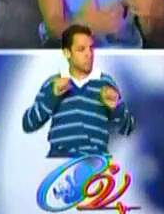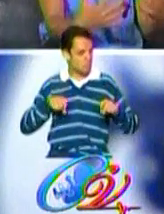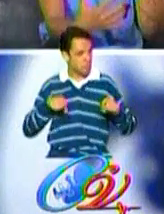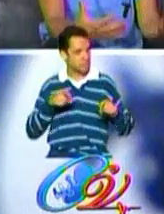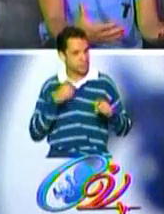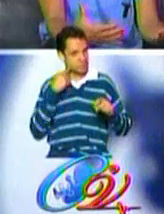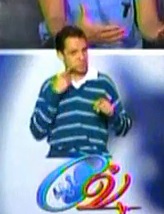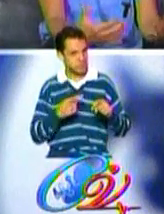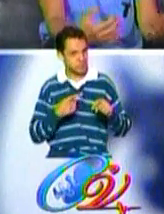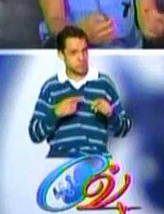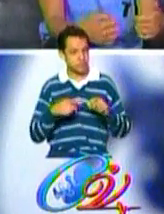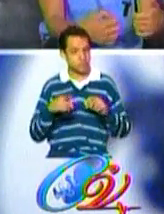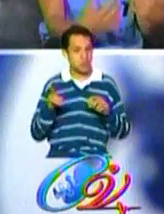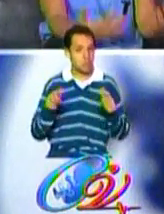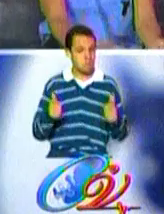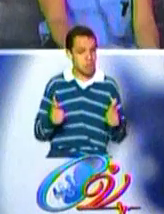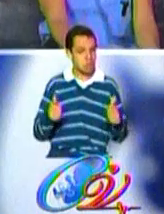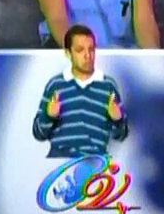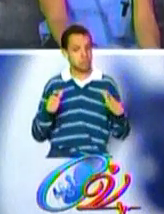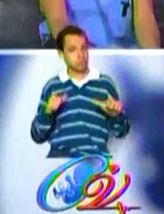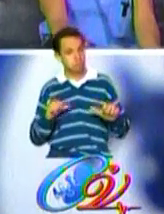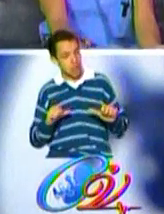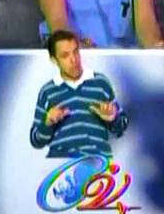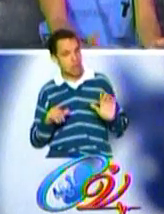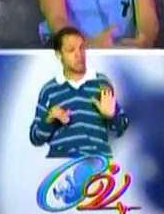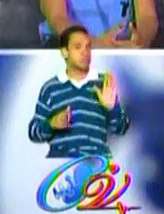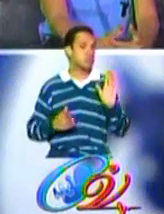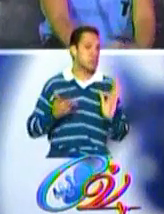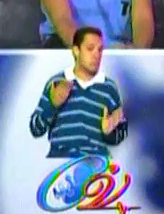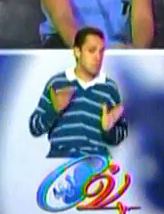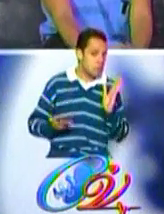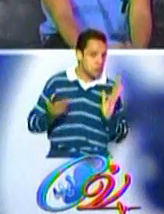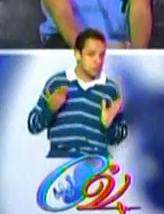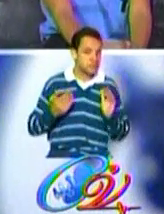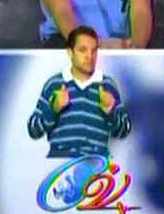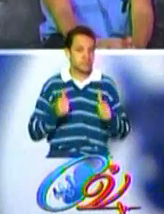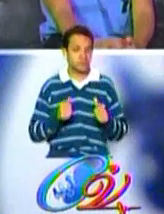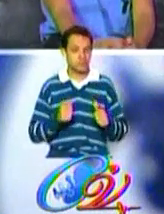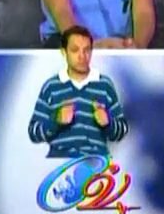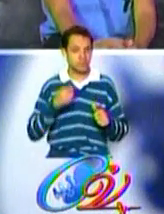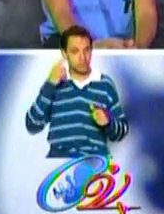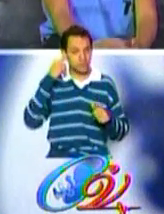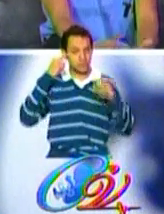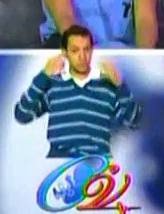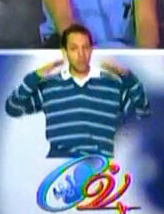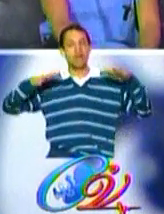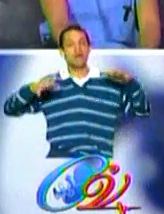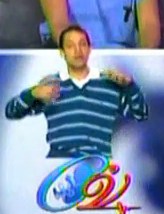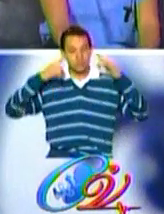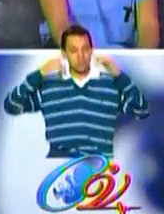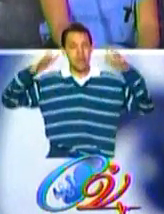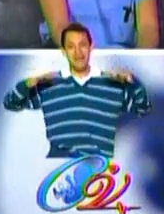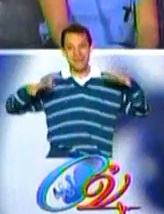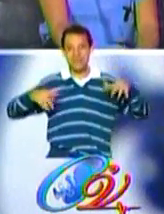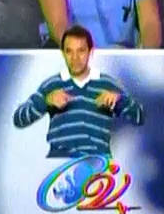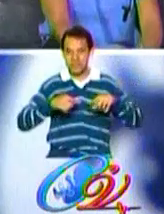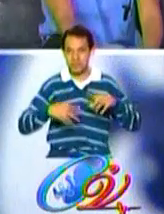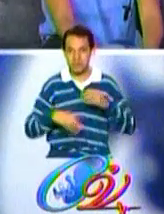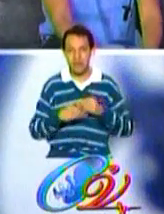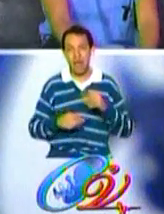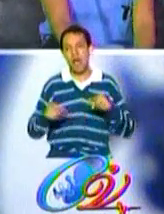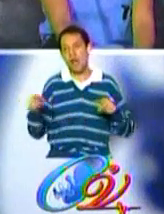una reacción simpática o parasimpática, ¿cierto?, del sistema nervioso cuando está expuesto a